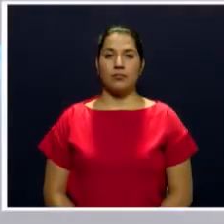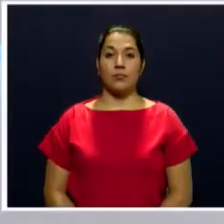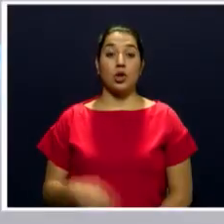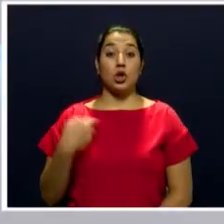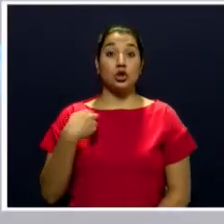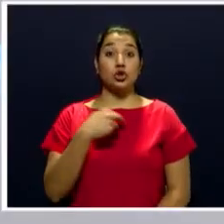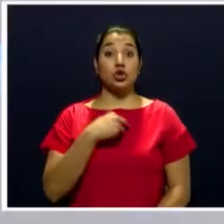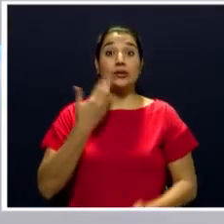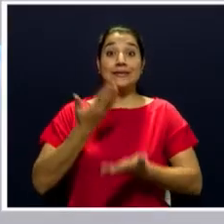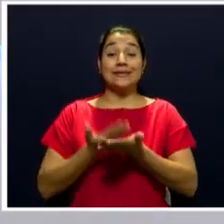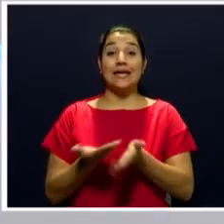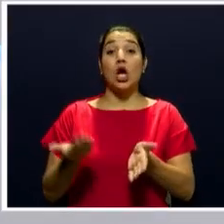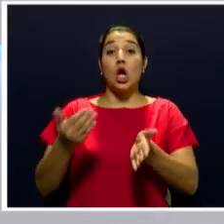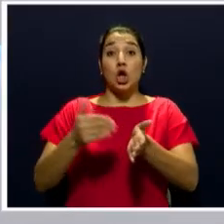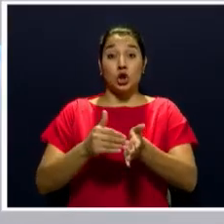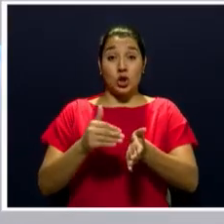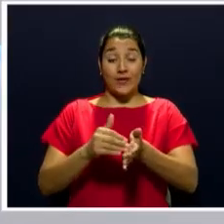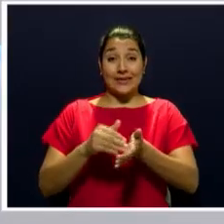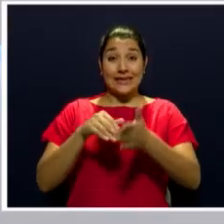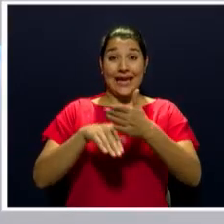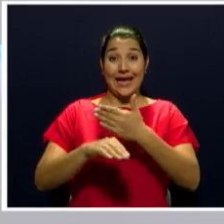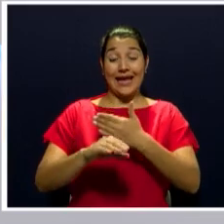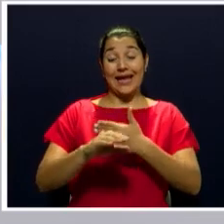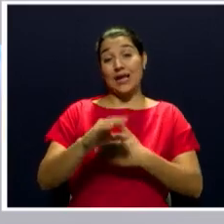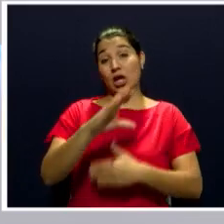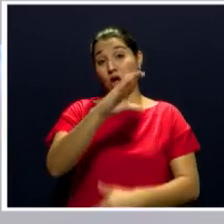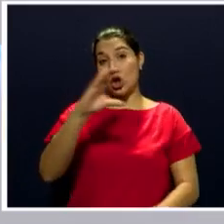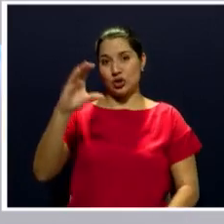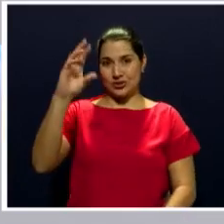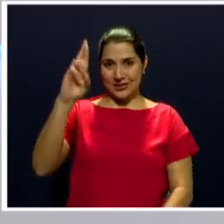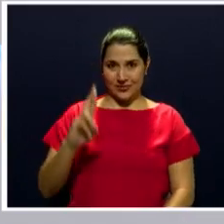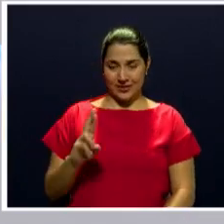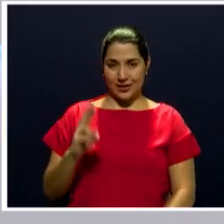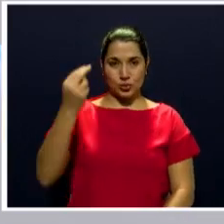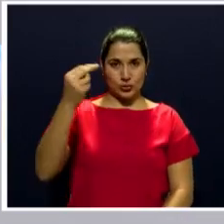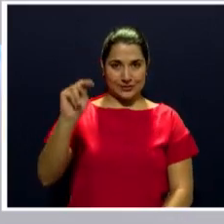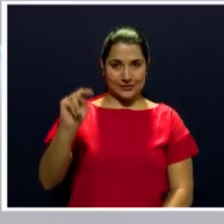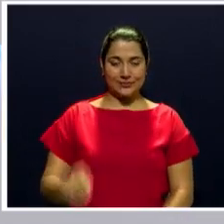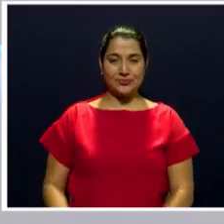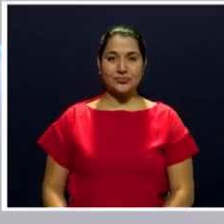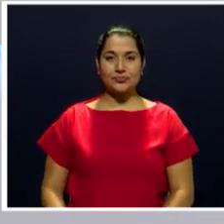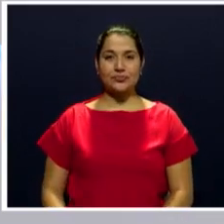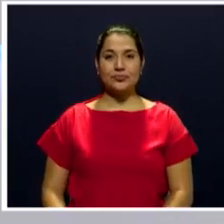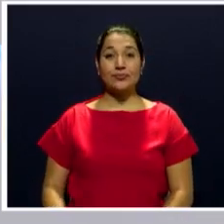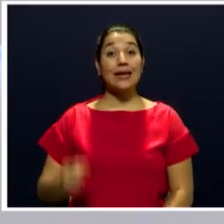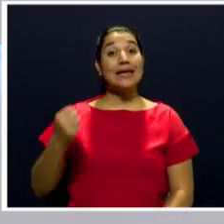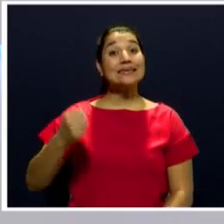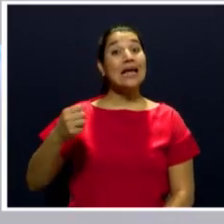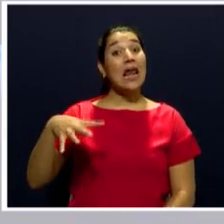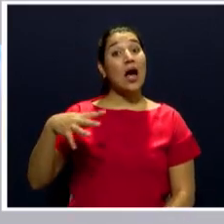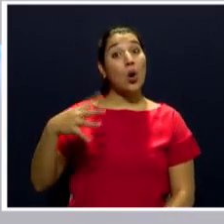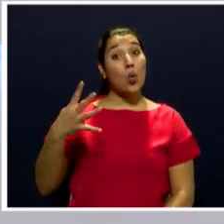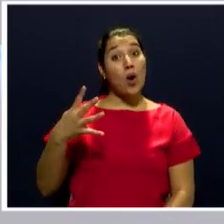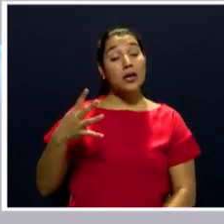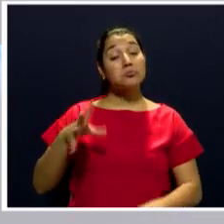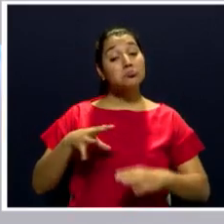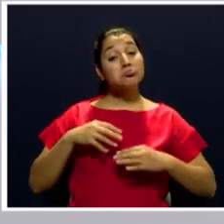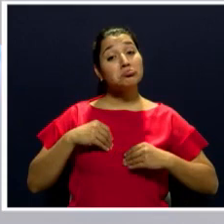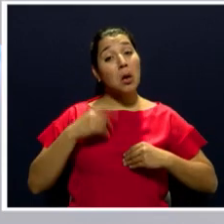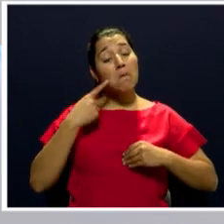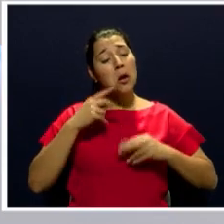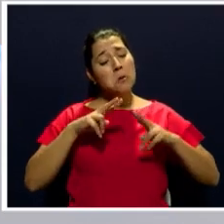Estamos de regreso en esta edición estelar de Costa Rica Noticias. La Sala Cuarta acogió para estudio